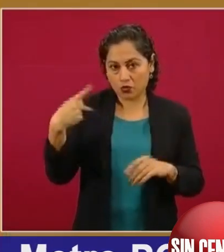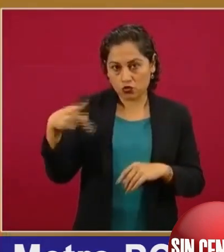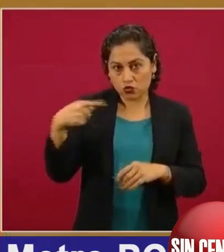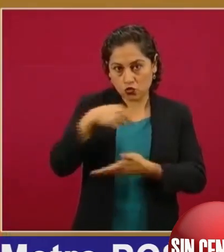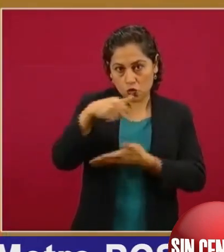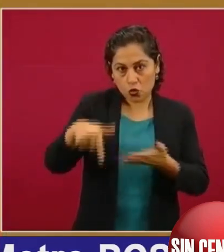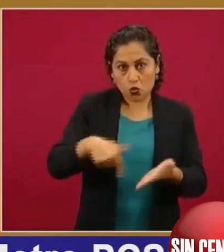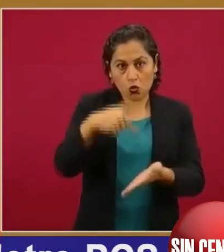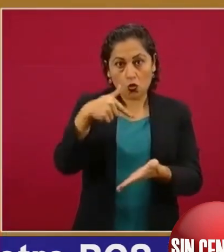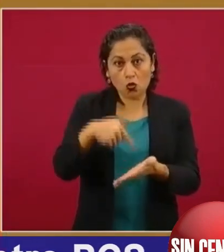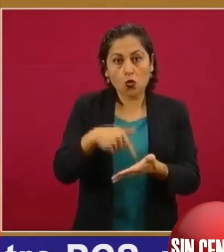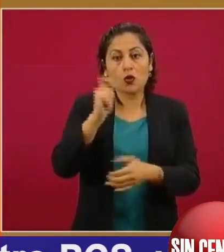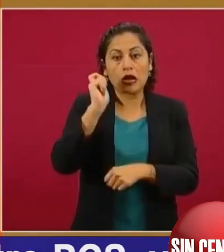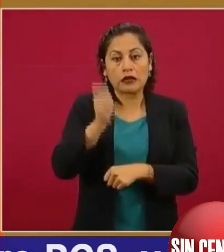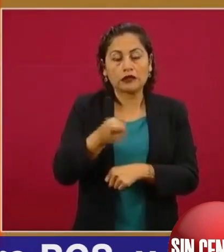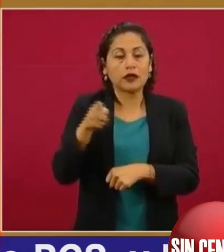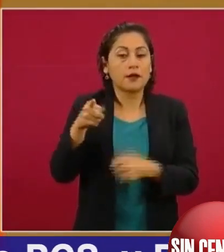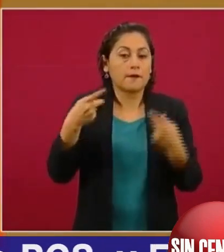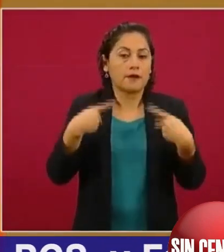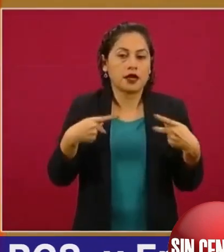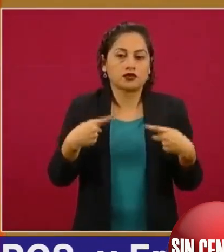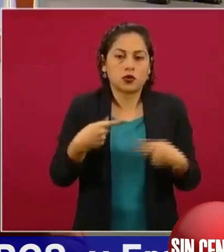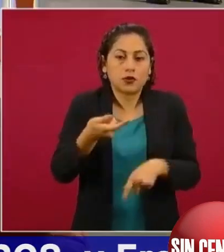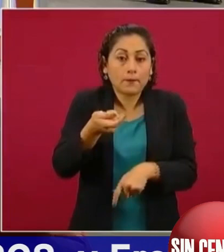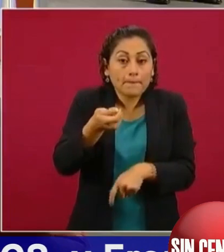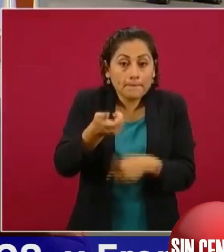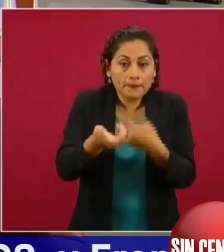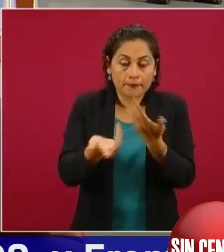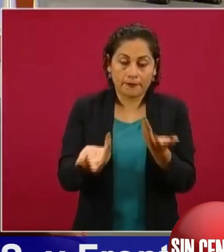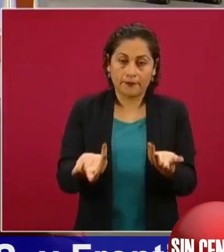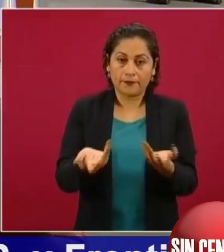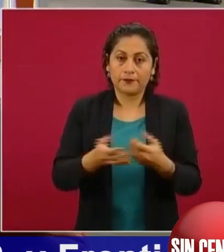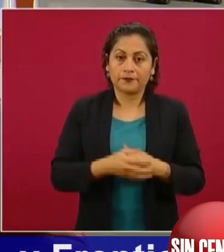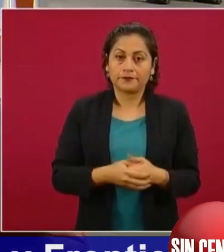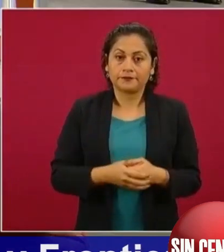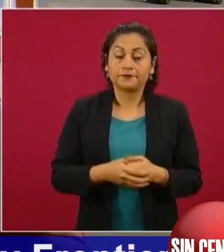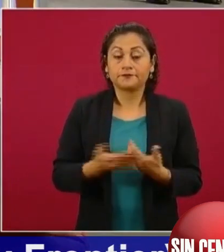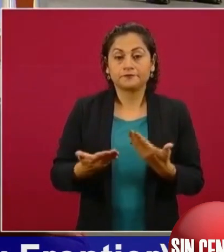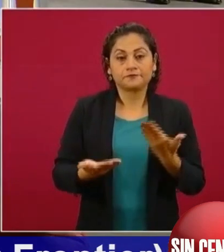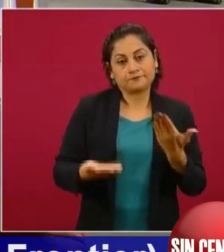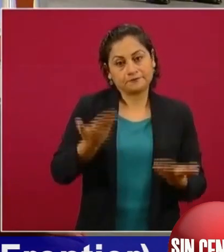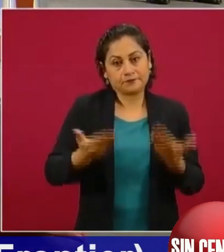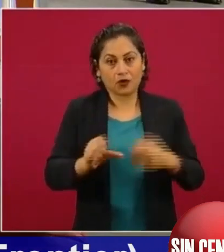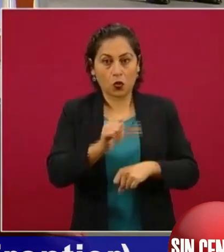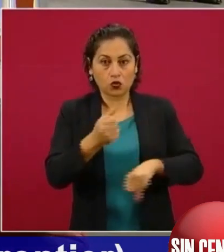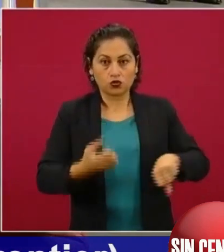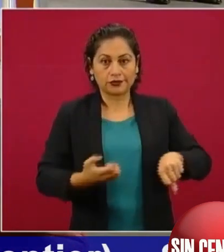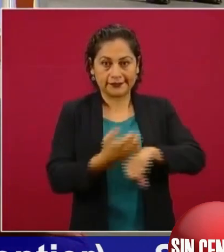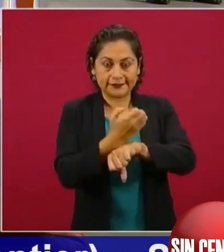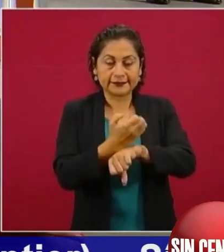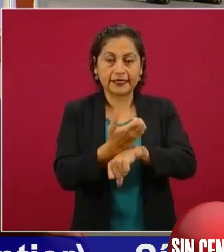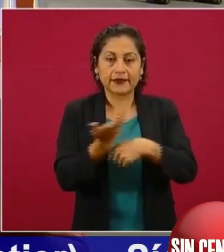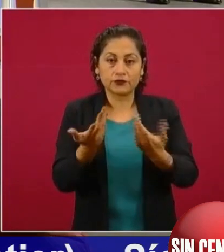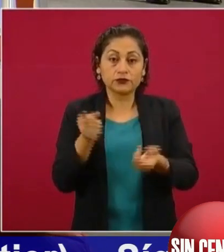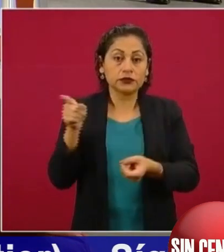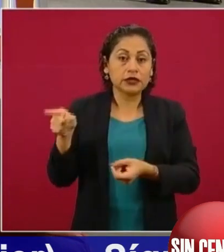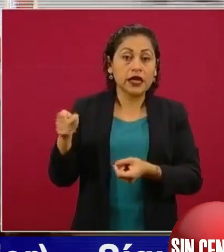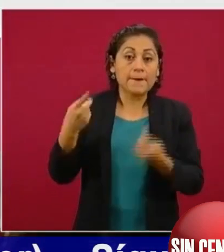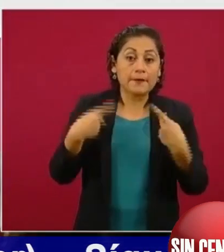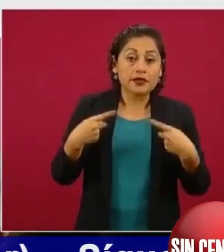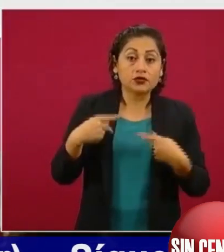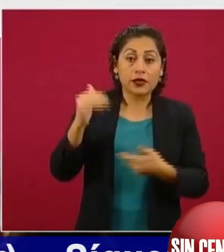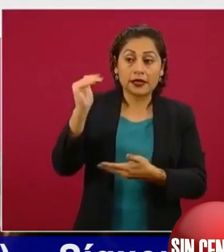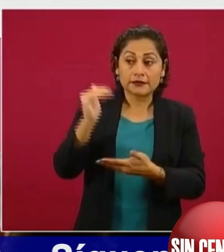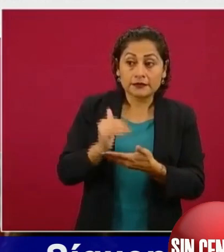ser un estado con menor densidad poblacional y comparativo con otras regiones, menor movilidad